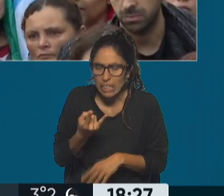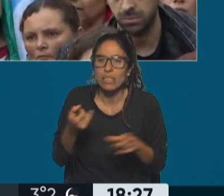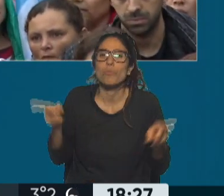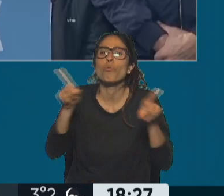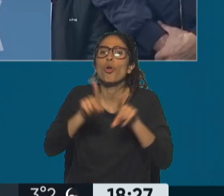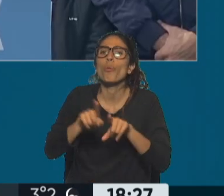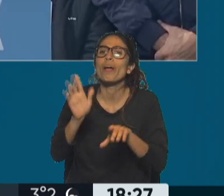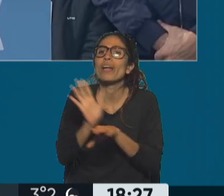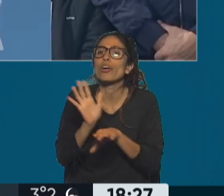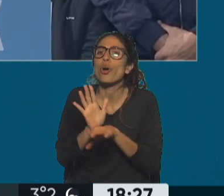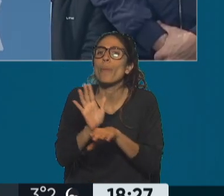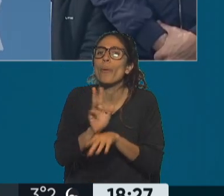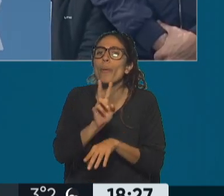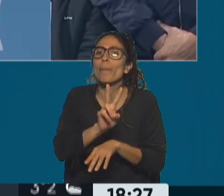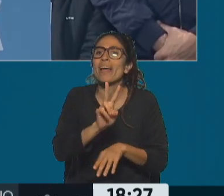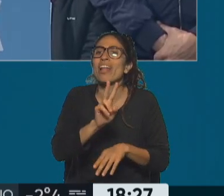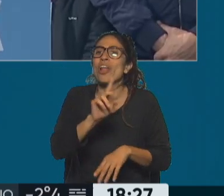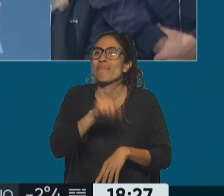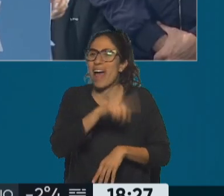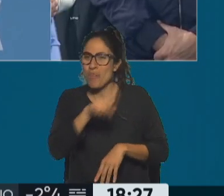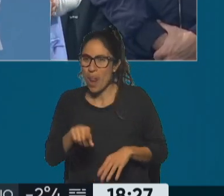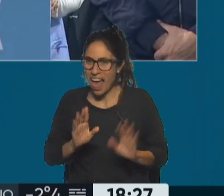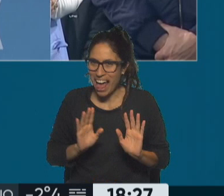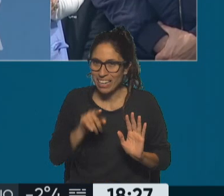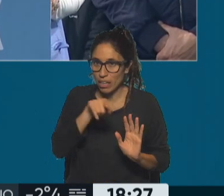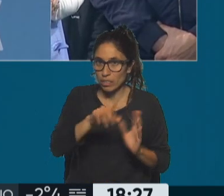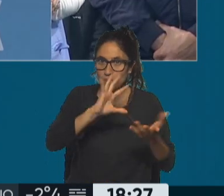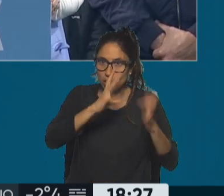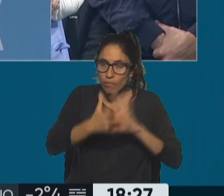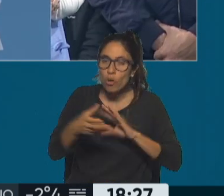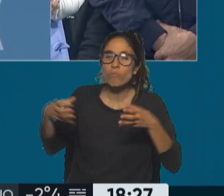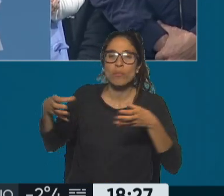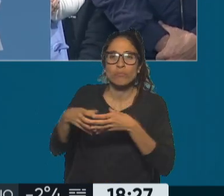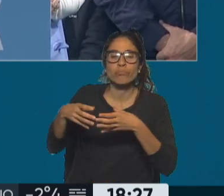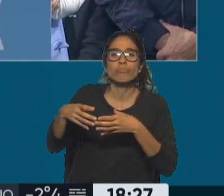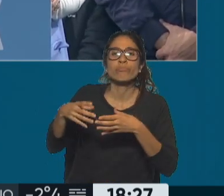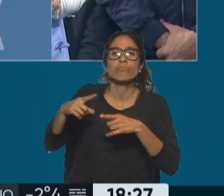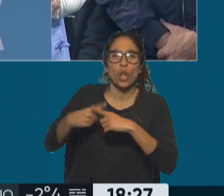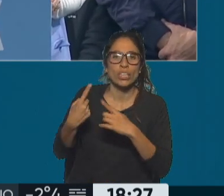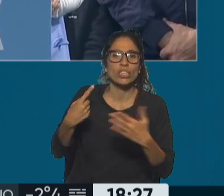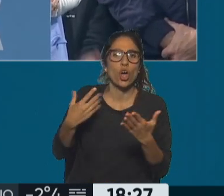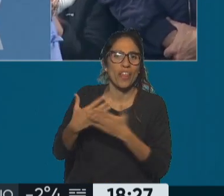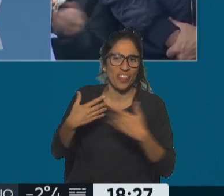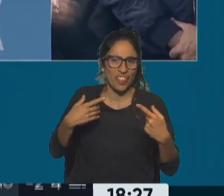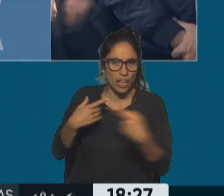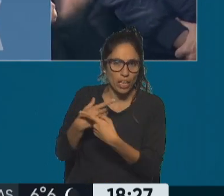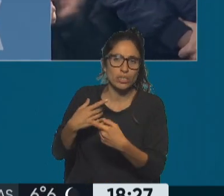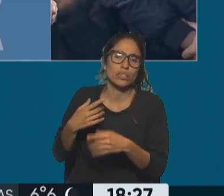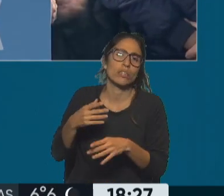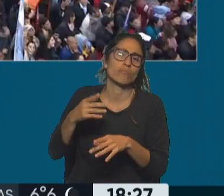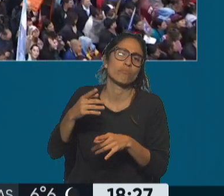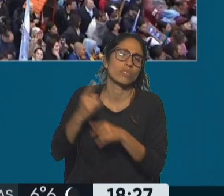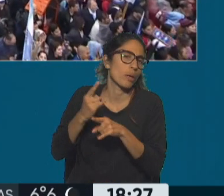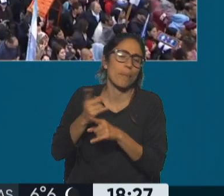proscribir el peronismo, que es un ejercicio que la derecha ha practicado con bastante éxito, 18 años de proscripción de Perón, y